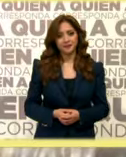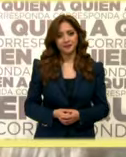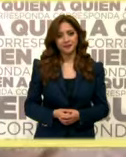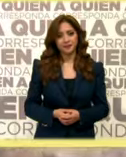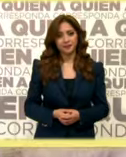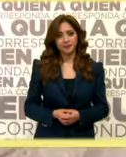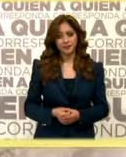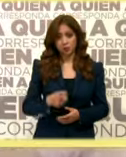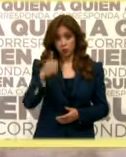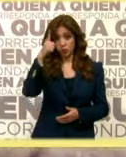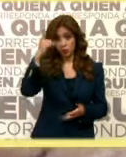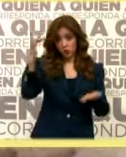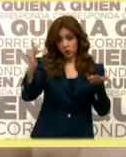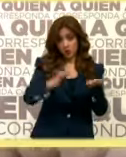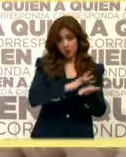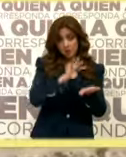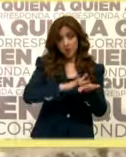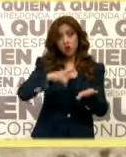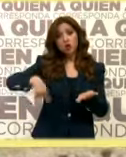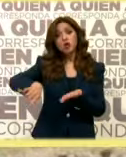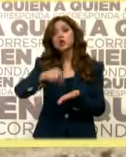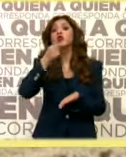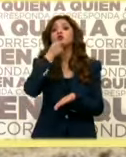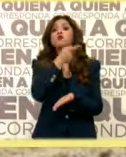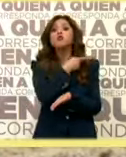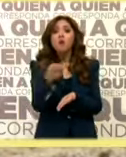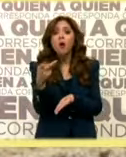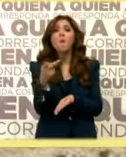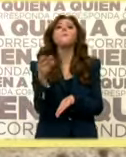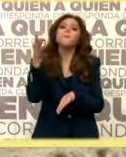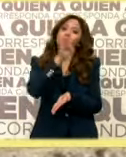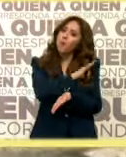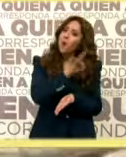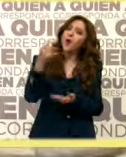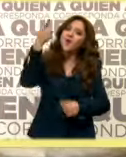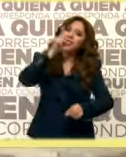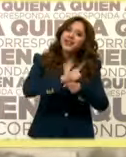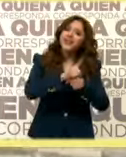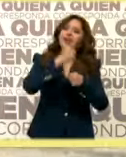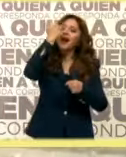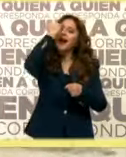Y con su apoyo, los niños de escasos recursos podrán tener un día especial.